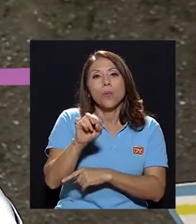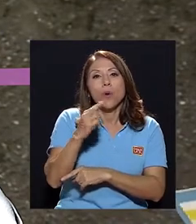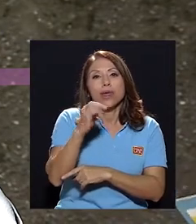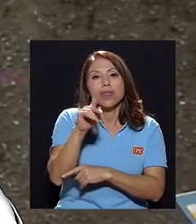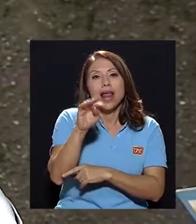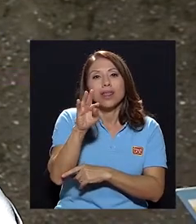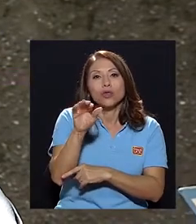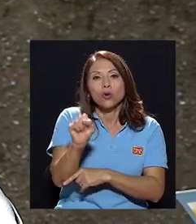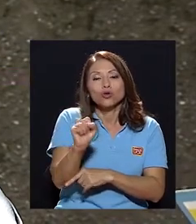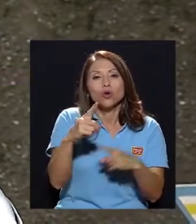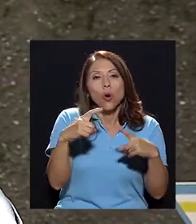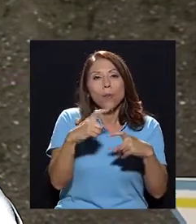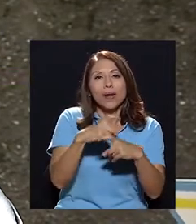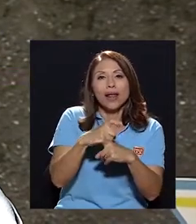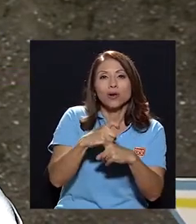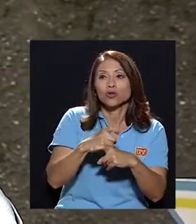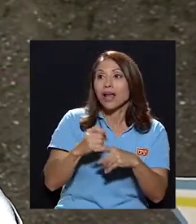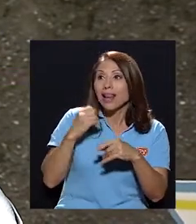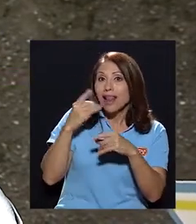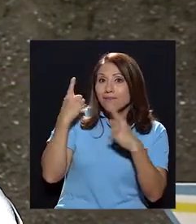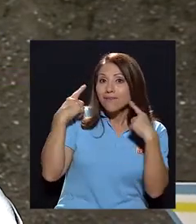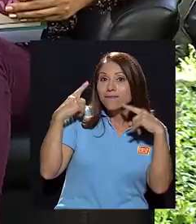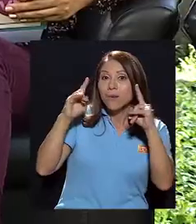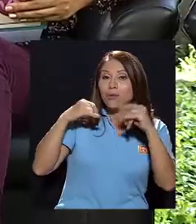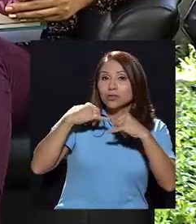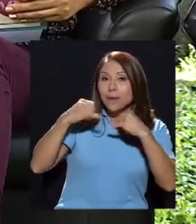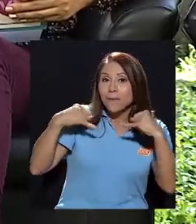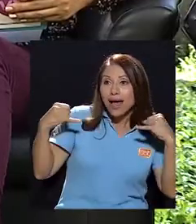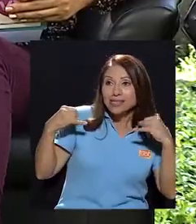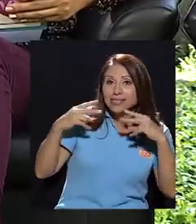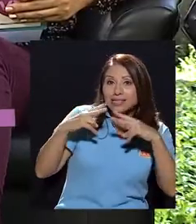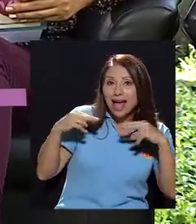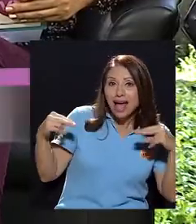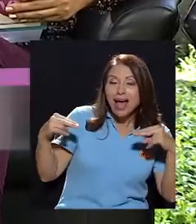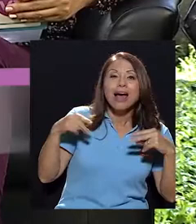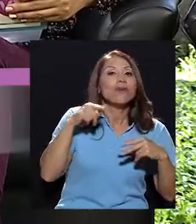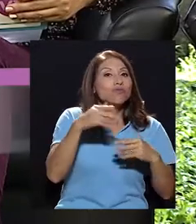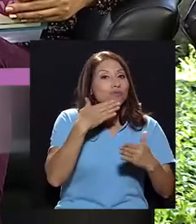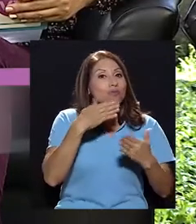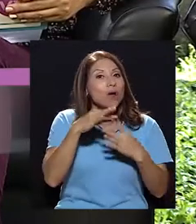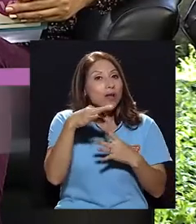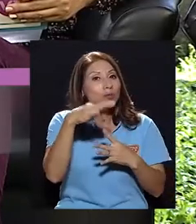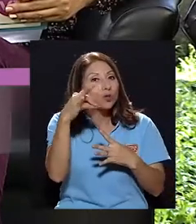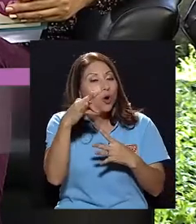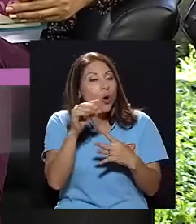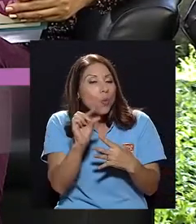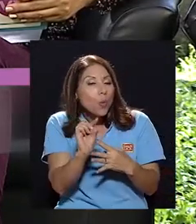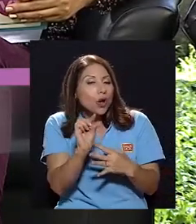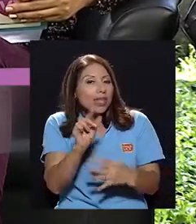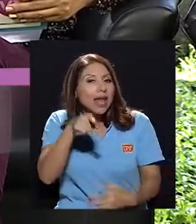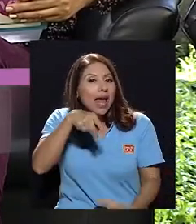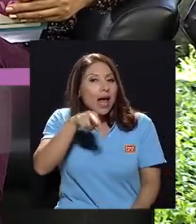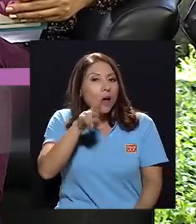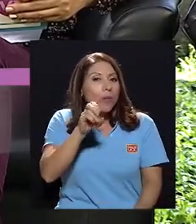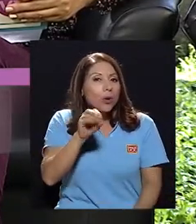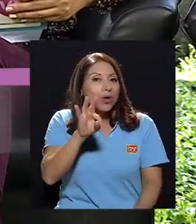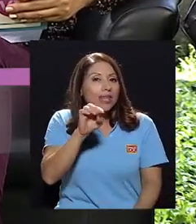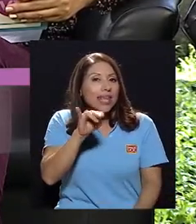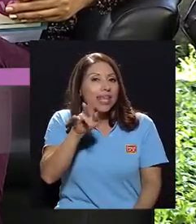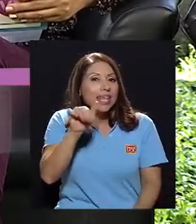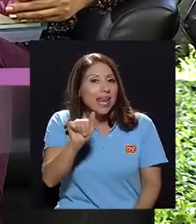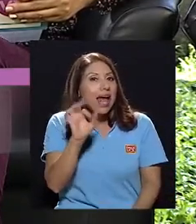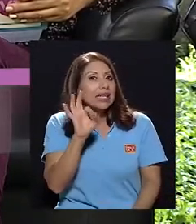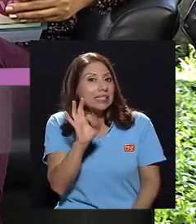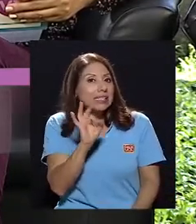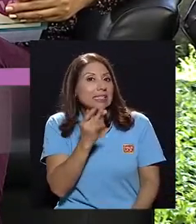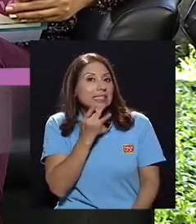famosa pasta. La pasta es una buena opción porque la pasta con poquita cantidad de proteína sabe muy bien, porque esa recomendación